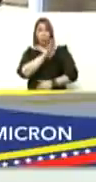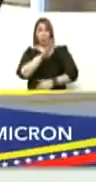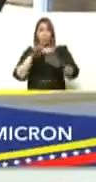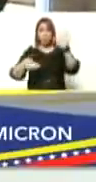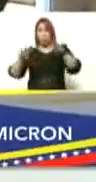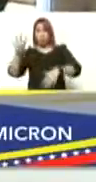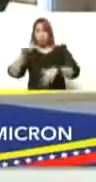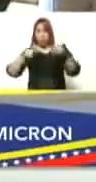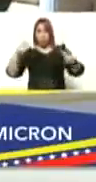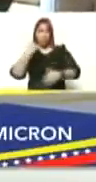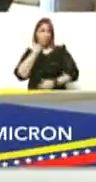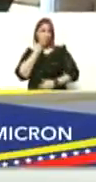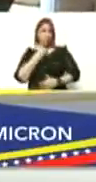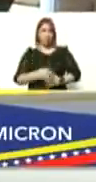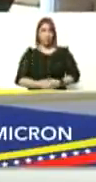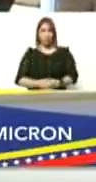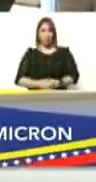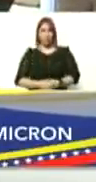414 casos.